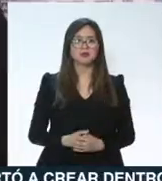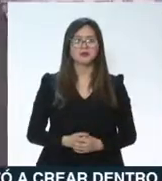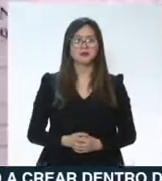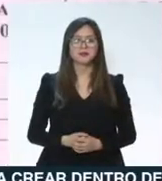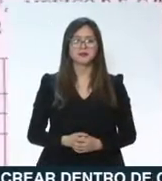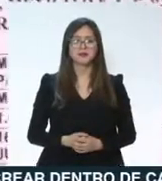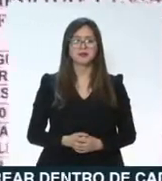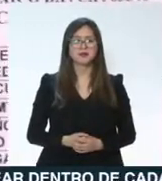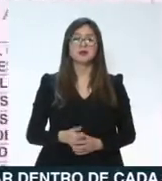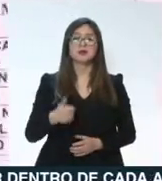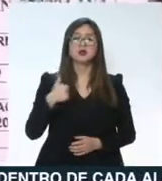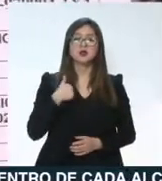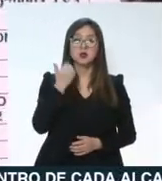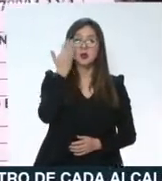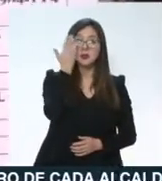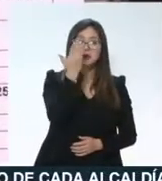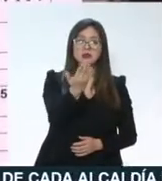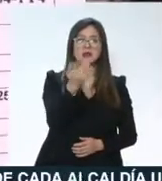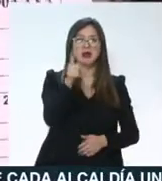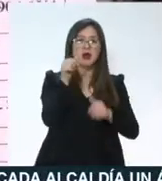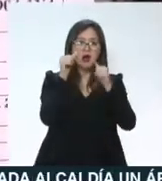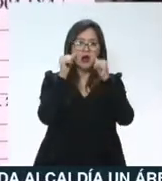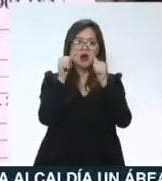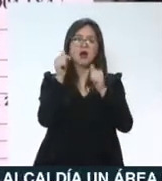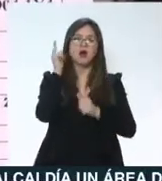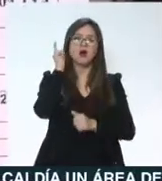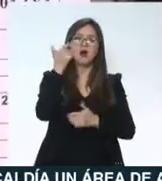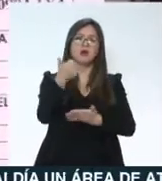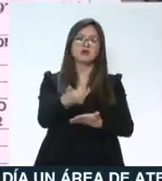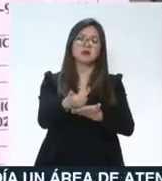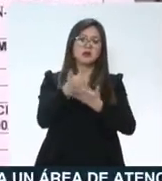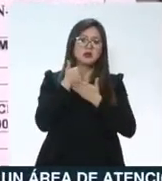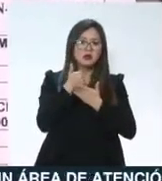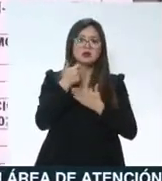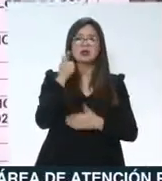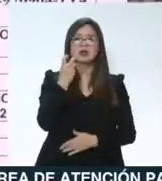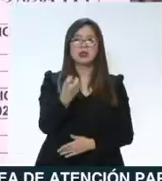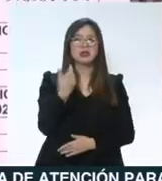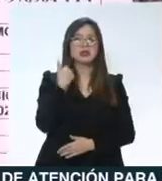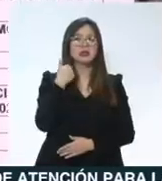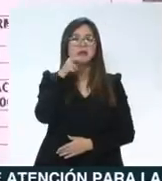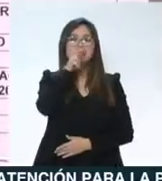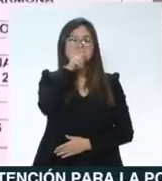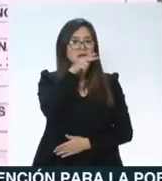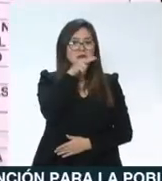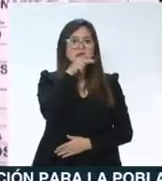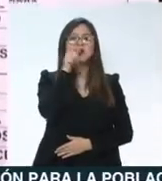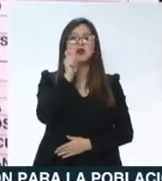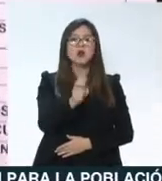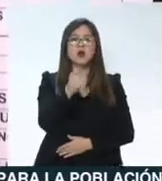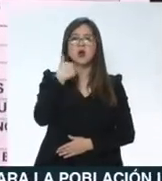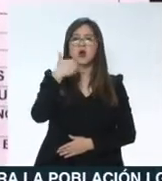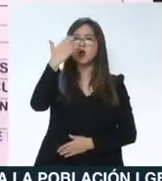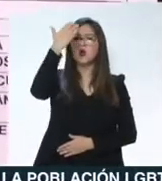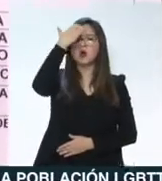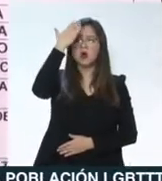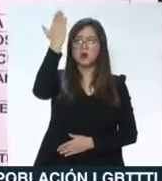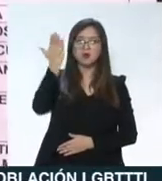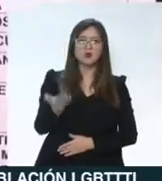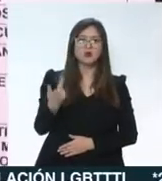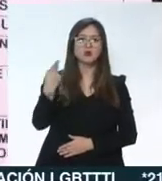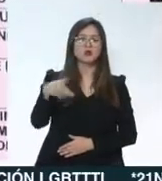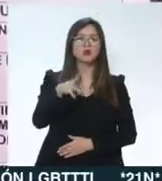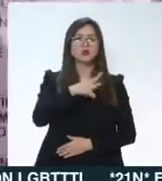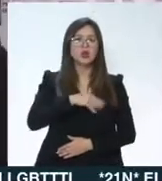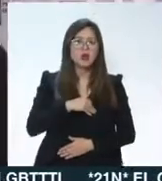su atención y que me apoyen, porque de verdad que es muy desesperante conocer a los hijos de uno y